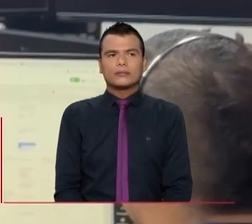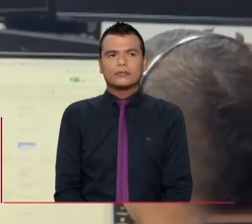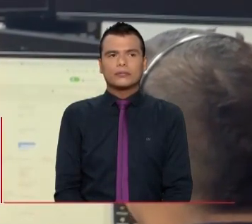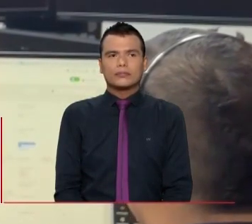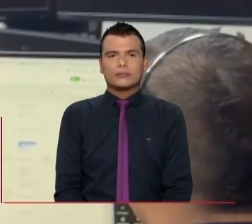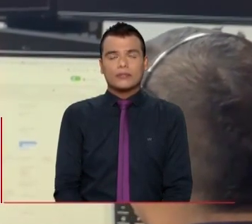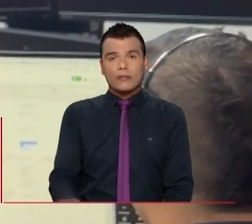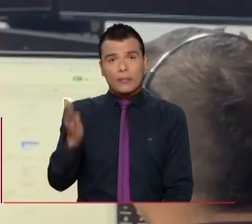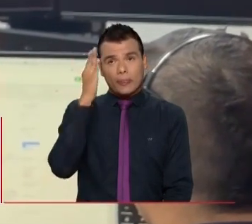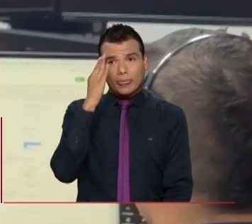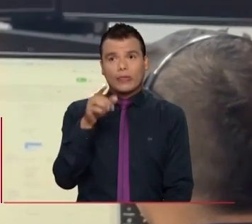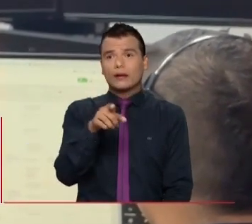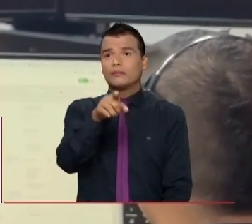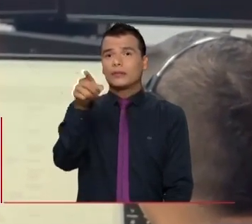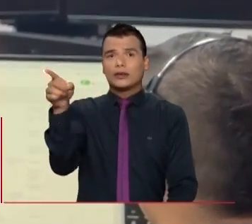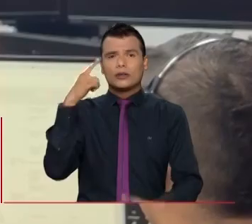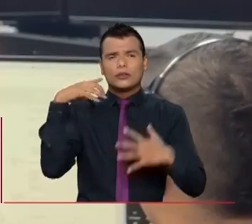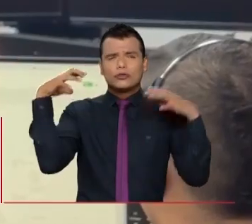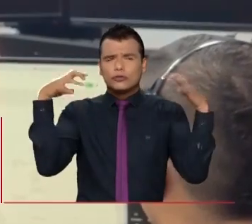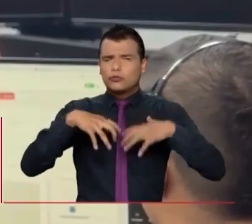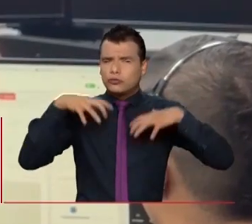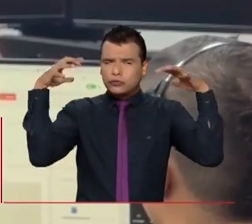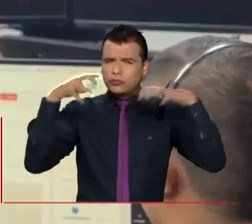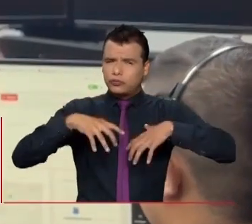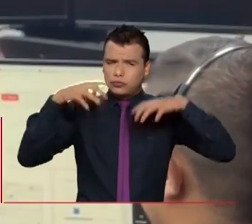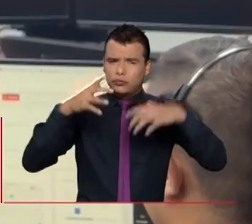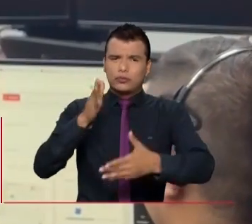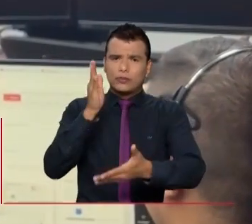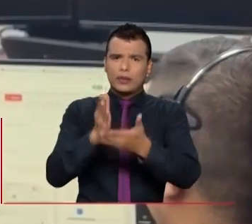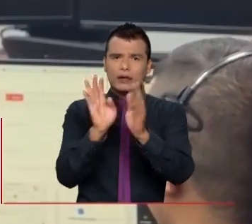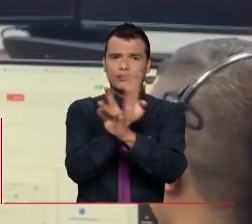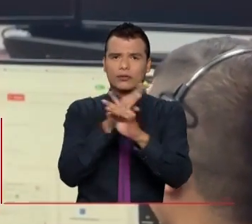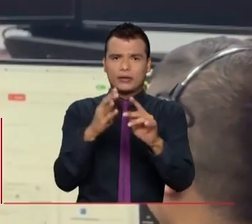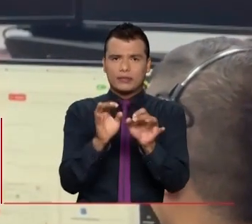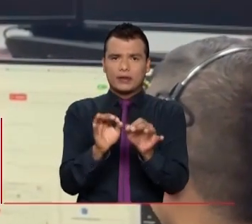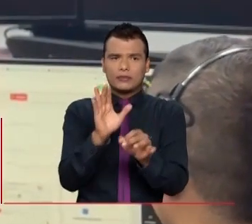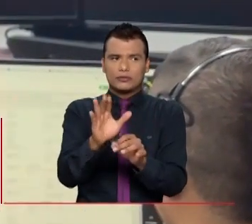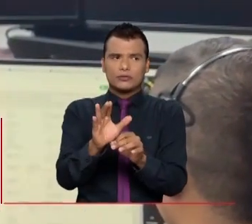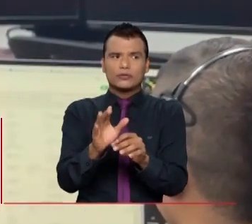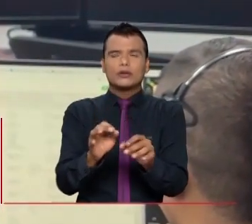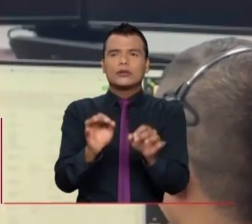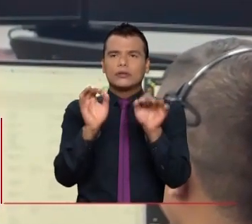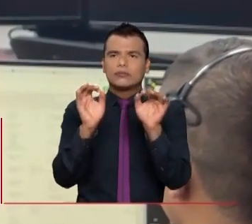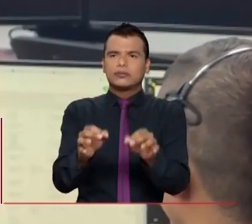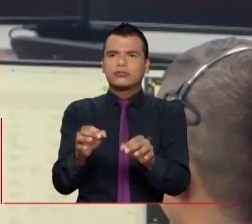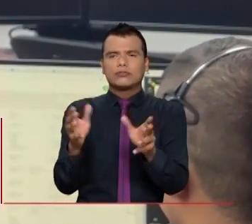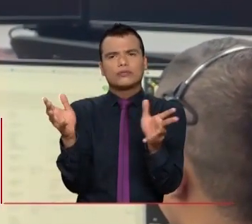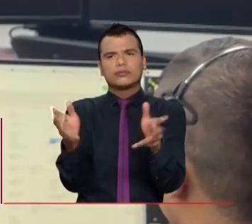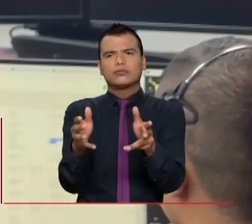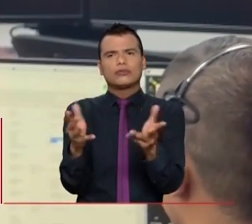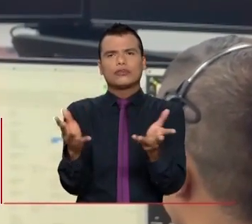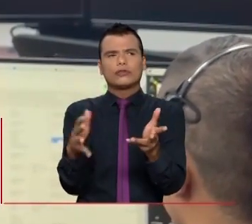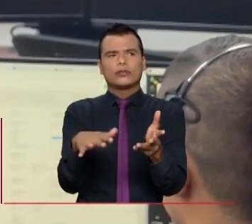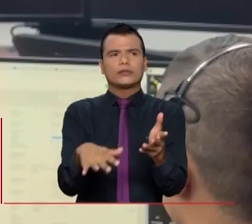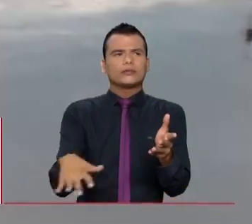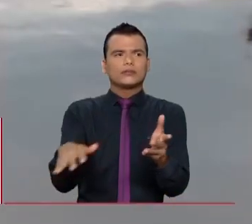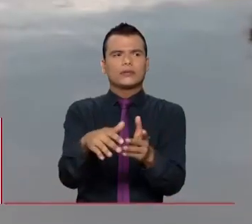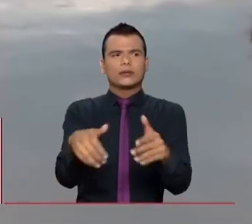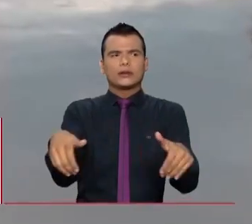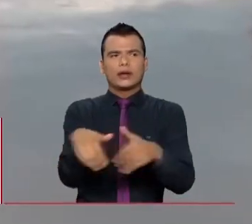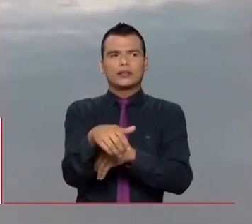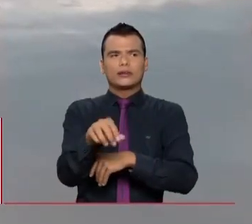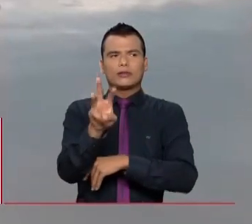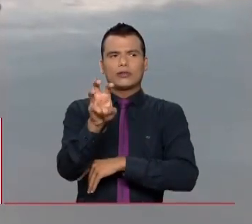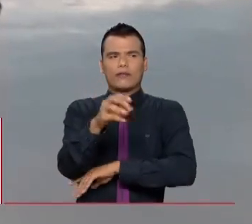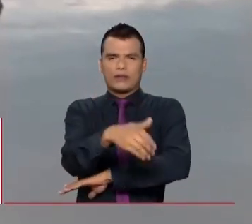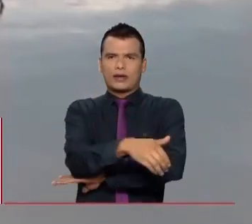Ante las fuertes lluvias que tuvimos en la madrugada en Santiago de Cali, hicimos un rescate en la carrota con calle 25, en la cual un